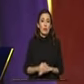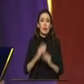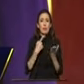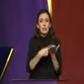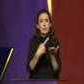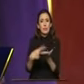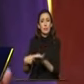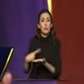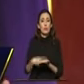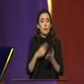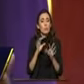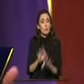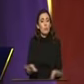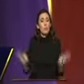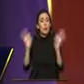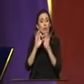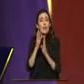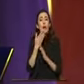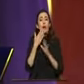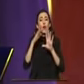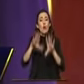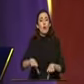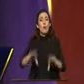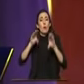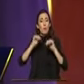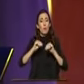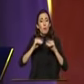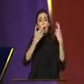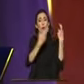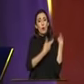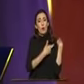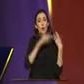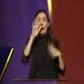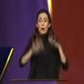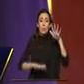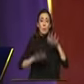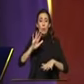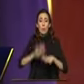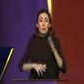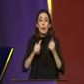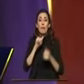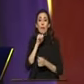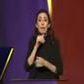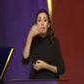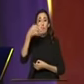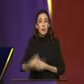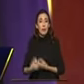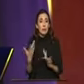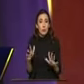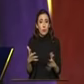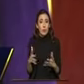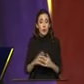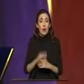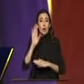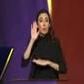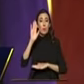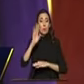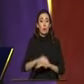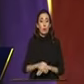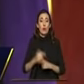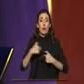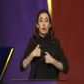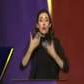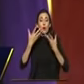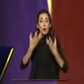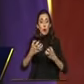discutir cómo asumiremos las obligaciones que se deriven de posibles incumplimientos de esos compromisos. Por eso hago